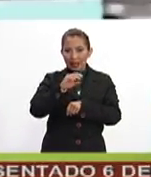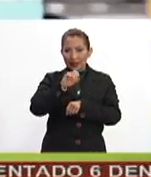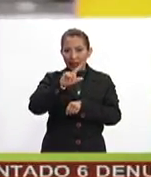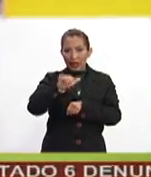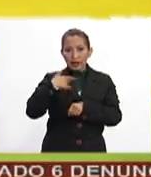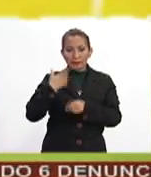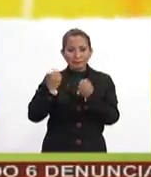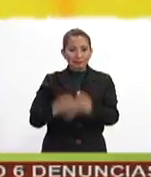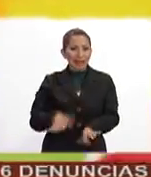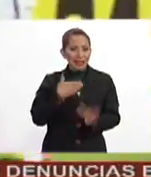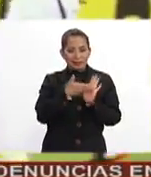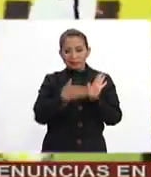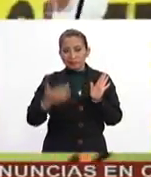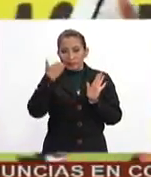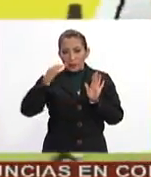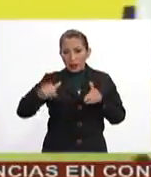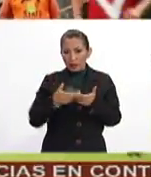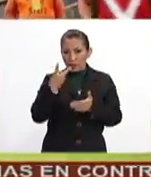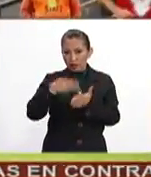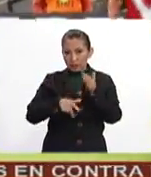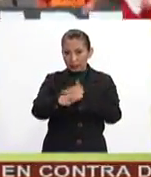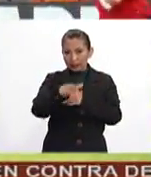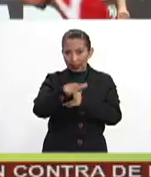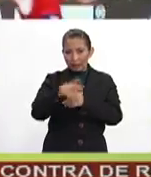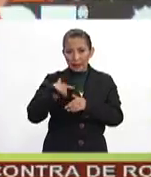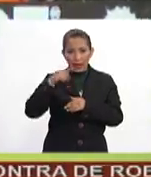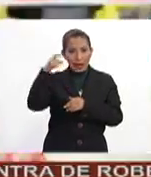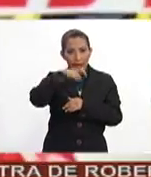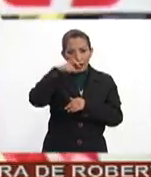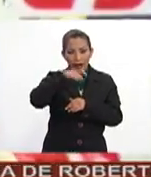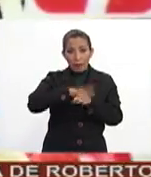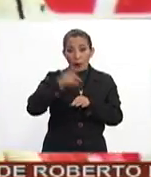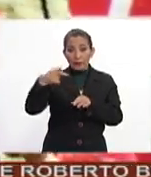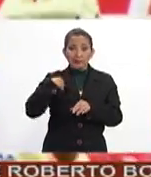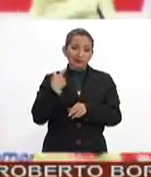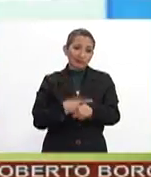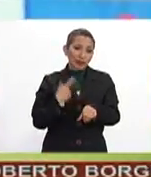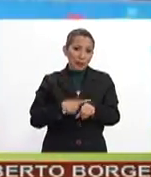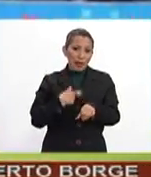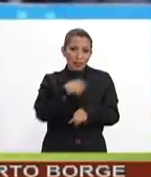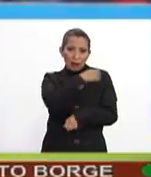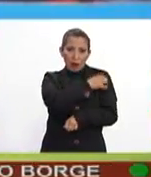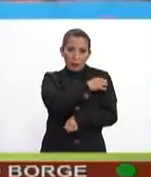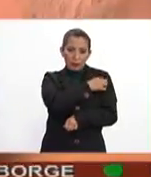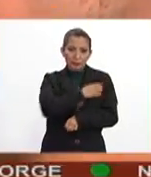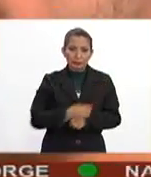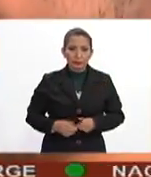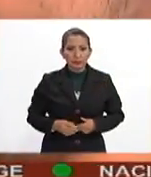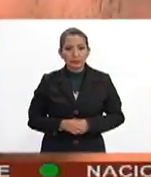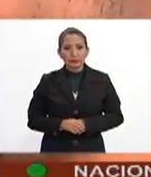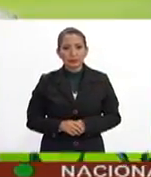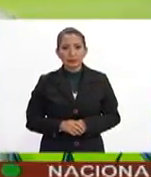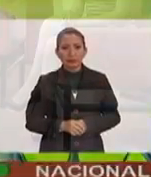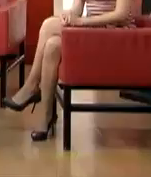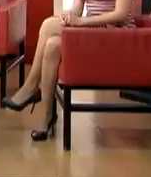Domínguez se perderá el resto del Clausura 2017 con el América por una lesión en el hombro izquierdo.